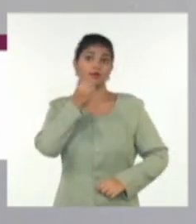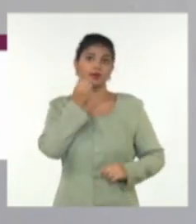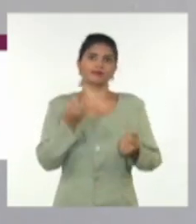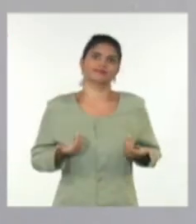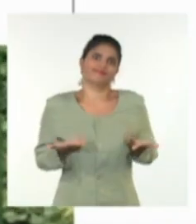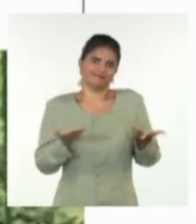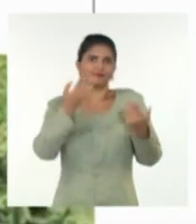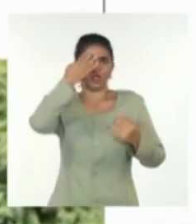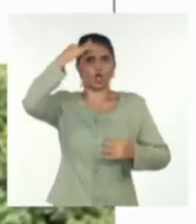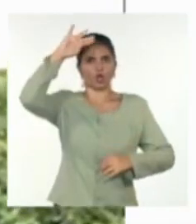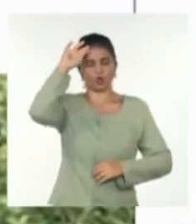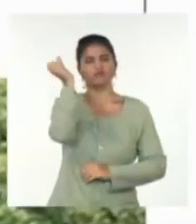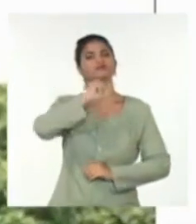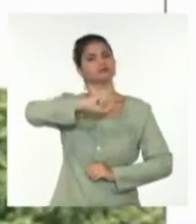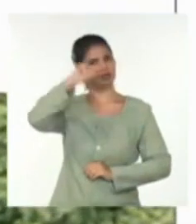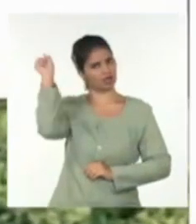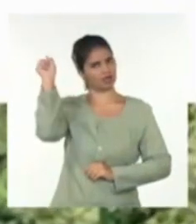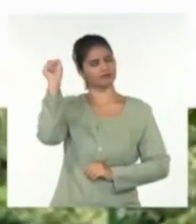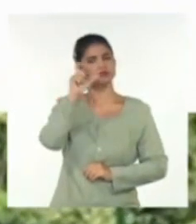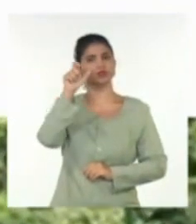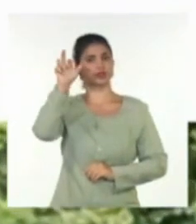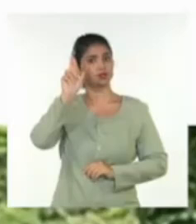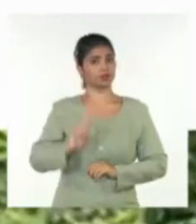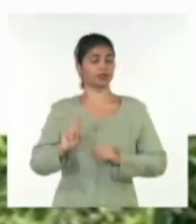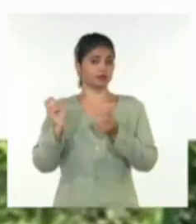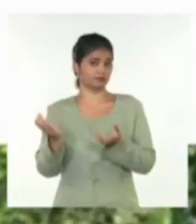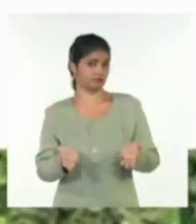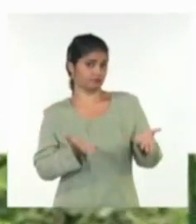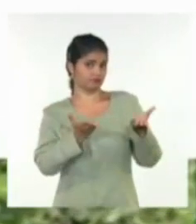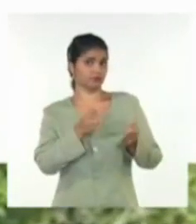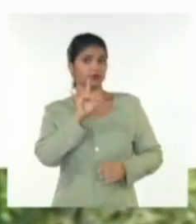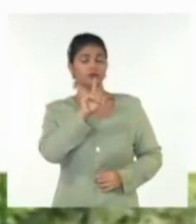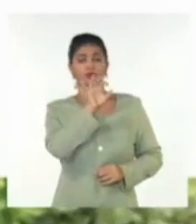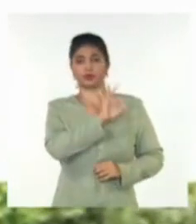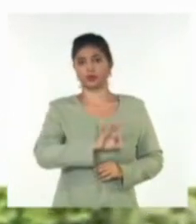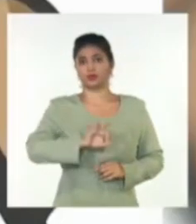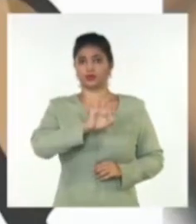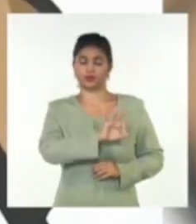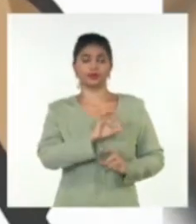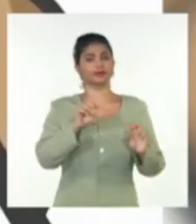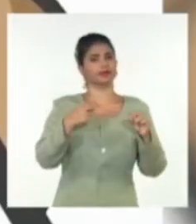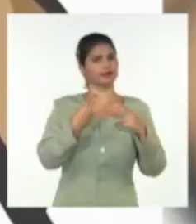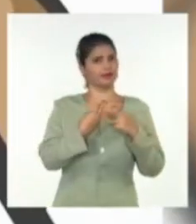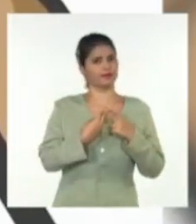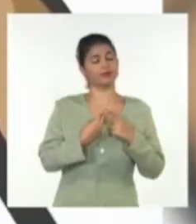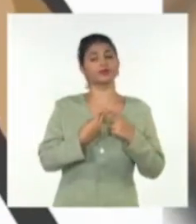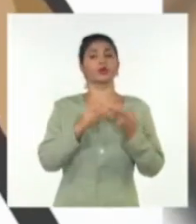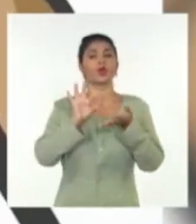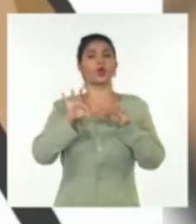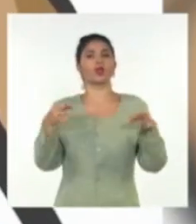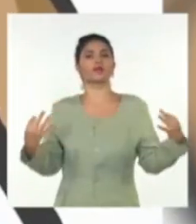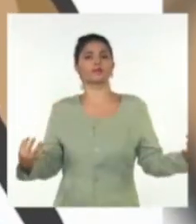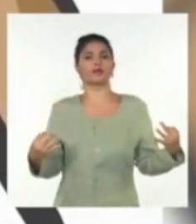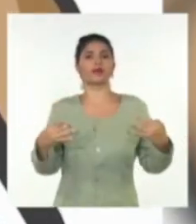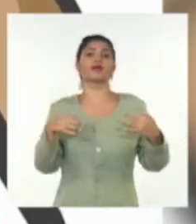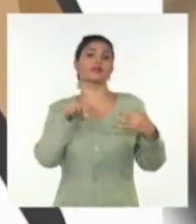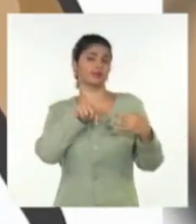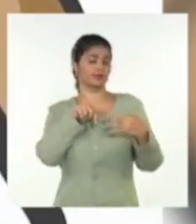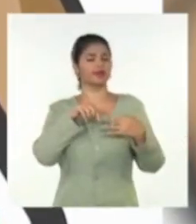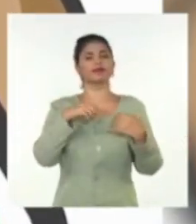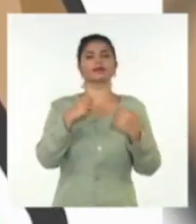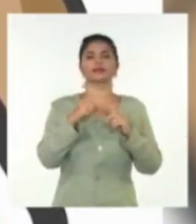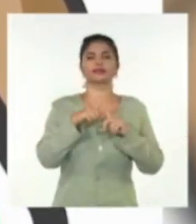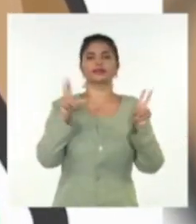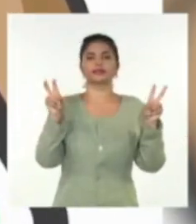Cuba bastante alto. Costa Rica acogerá desde este 9 de octubre la 28ª Olimpiada Iberoamericana de Química. Cerca